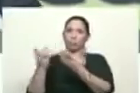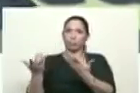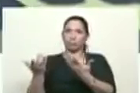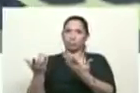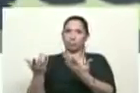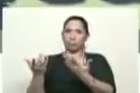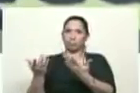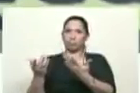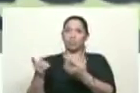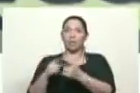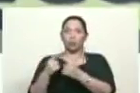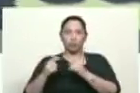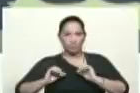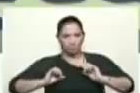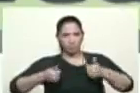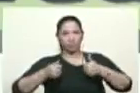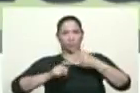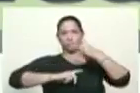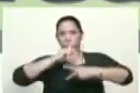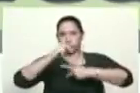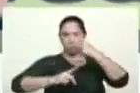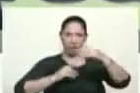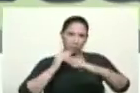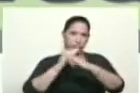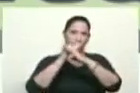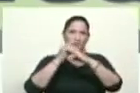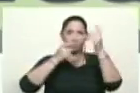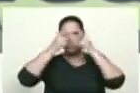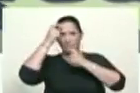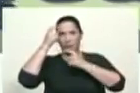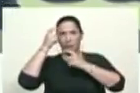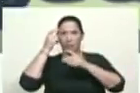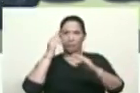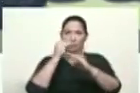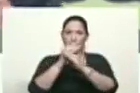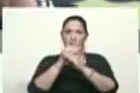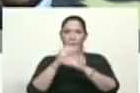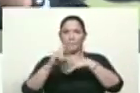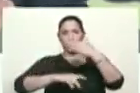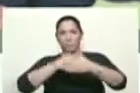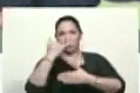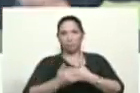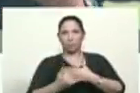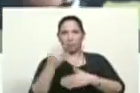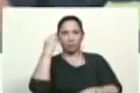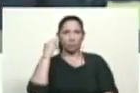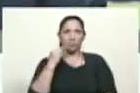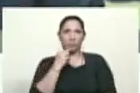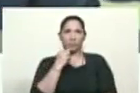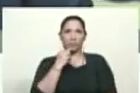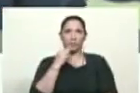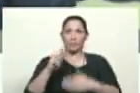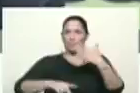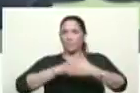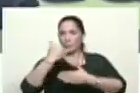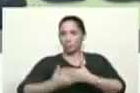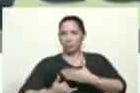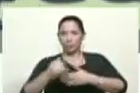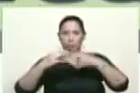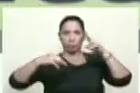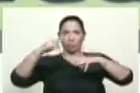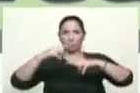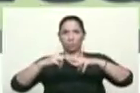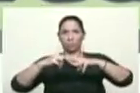Y comenzó entonces el plan para frenar a Chávez, para frenar el proyecto bolivariano, el proyecto de